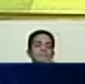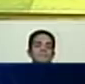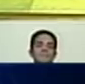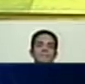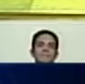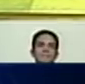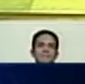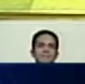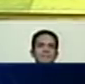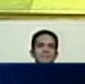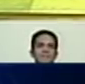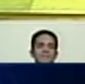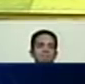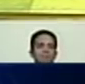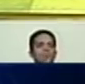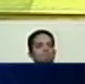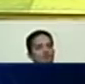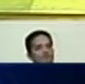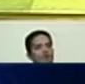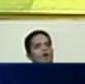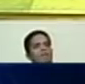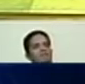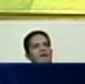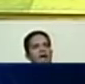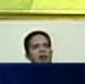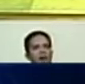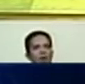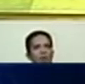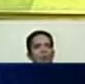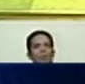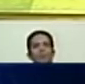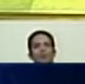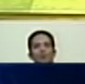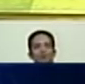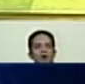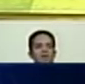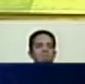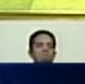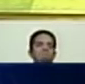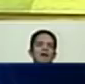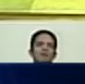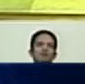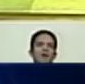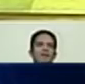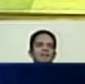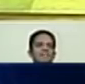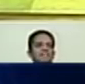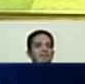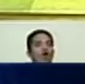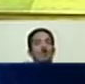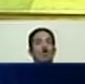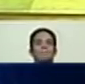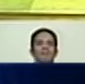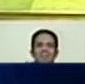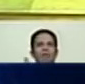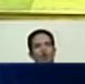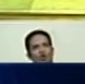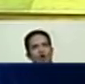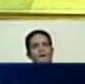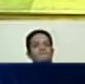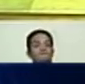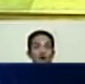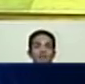de diálogo, de buscar con Venezuela no el golpe de Estado, no el ataque, no la violación del